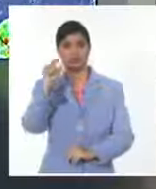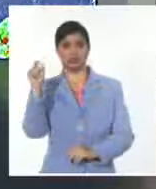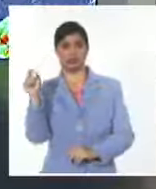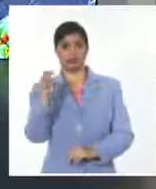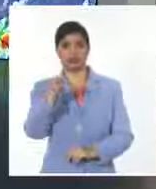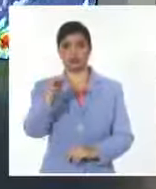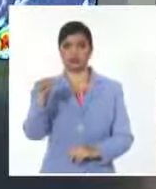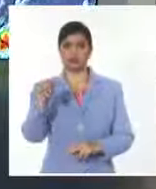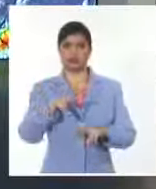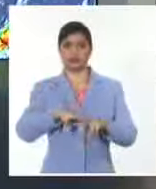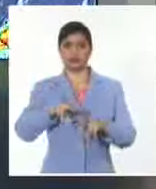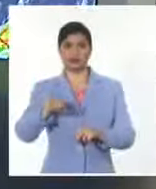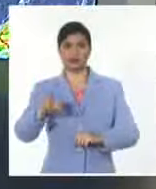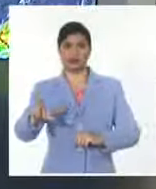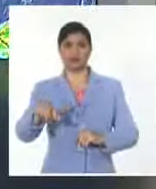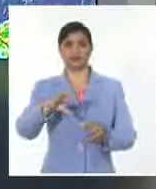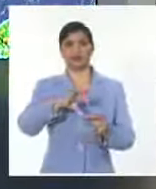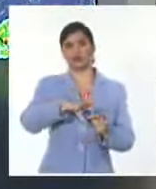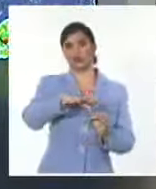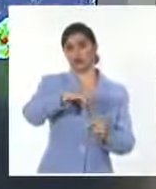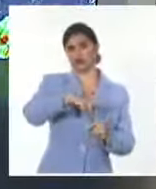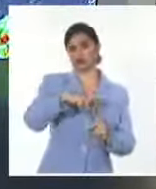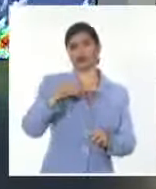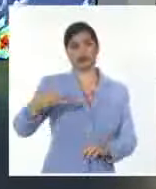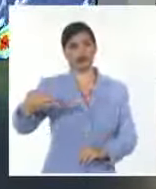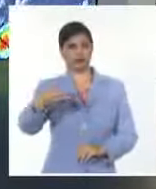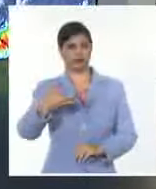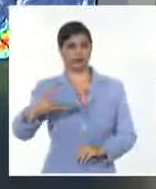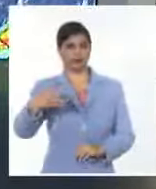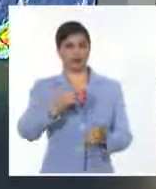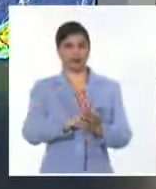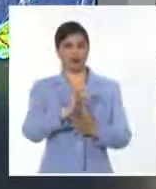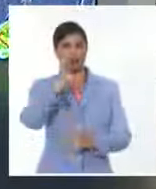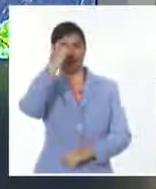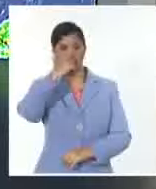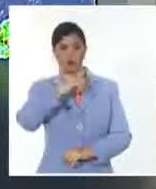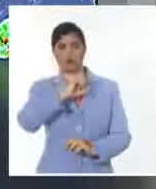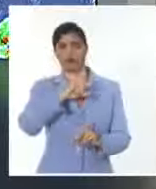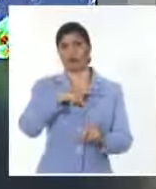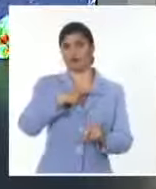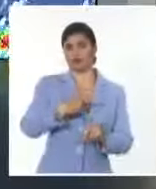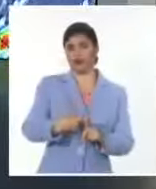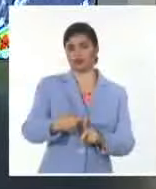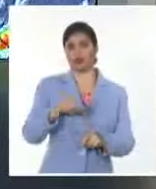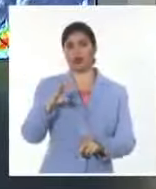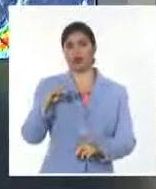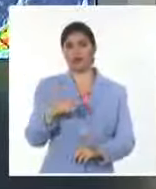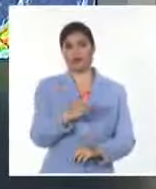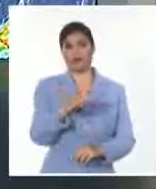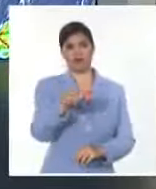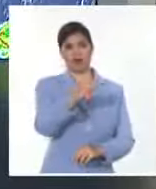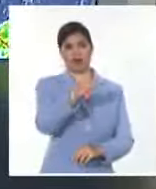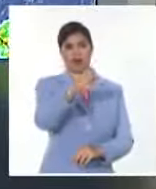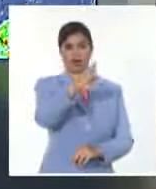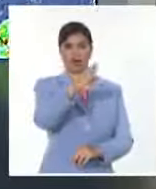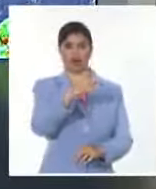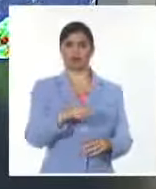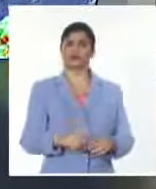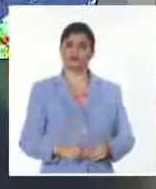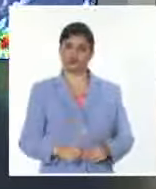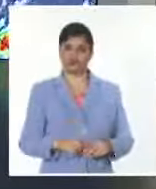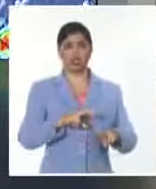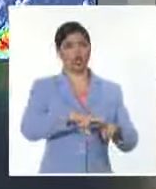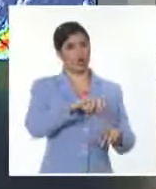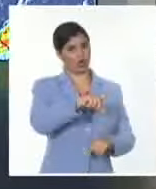de Olguín y guantánamo específicamente en los municipios de moa y también de baracoa en la provincia en este caso en la provincia Guantanamera como